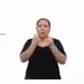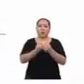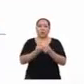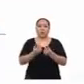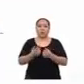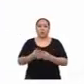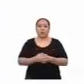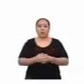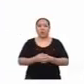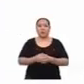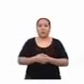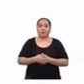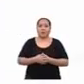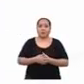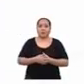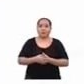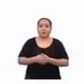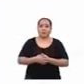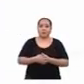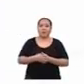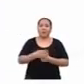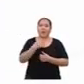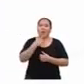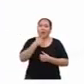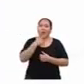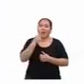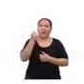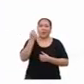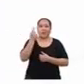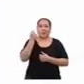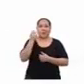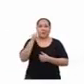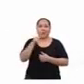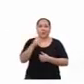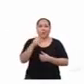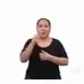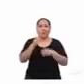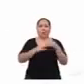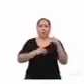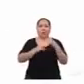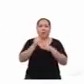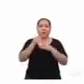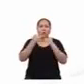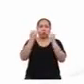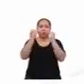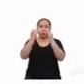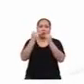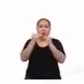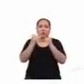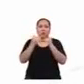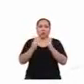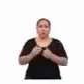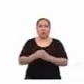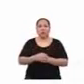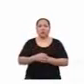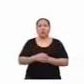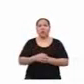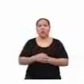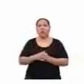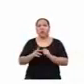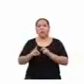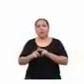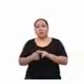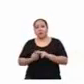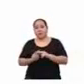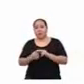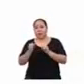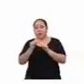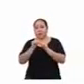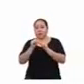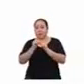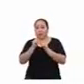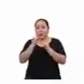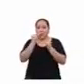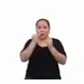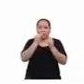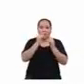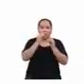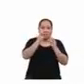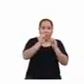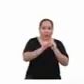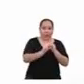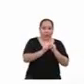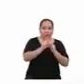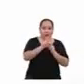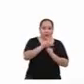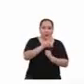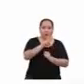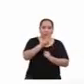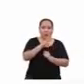intervalos. Ya veo, para construir los intervalos podemos iniciar desde el mínimo valor, que es